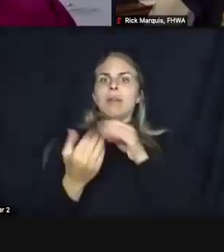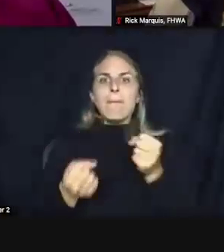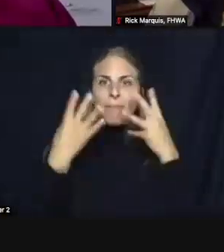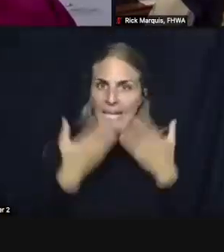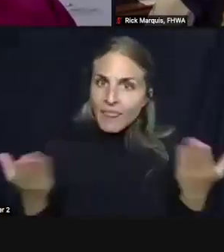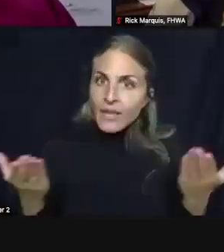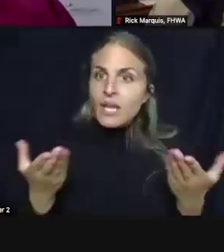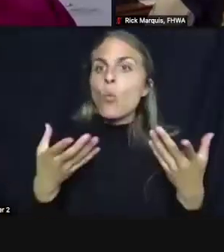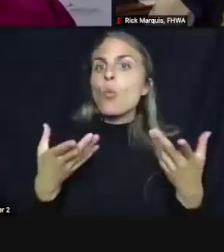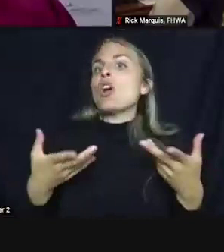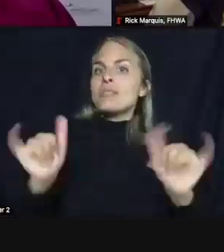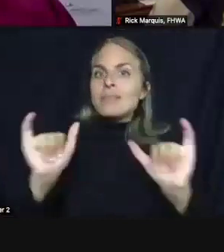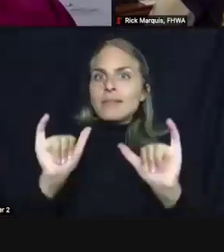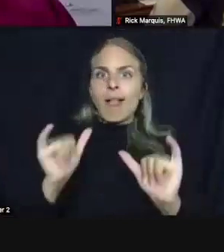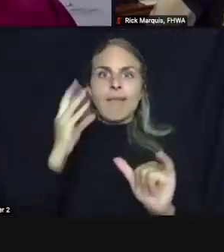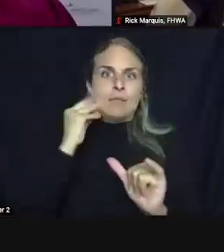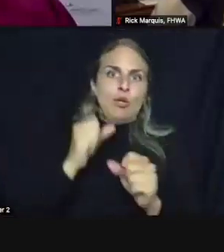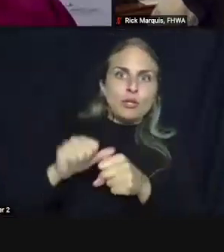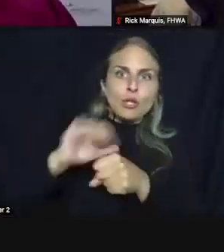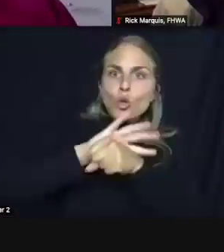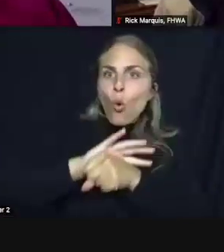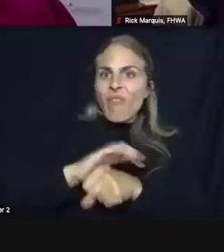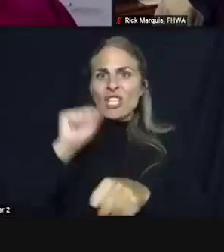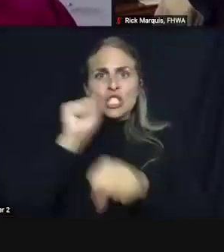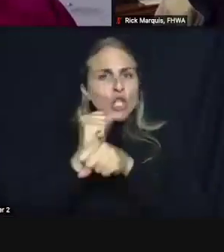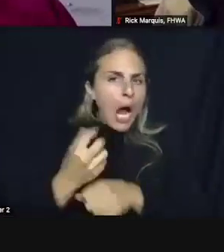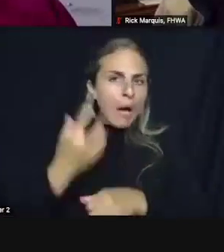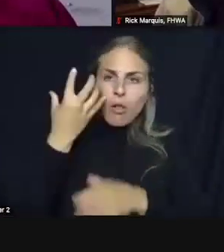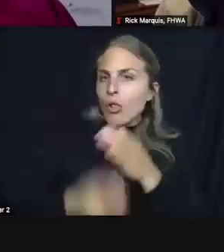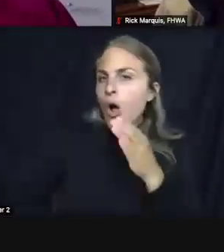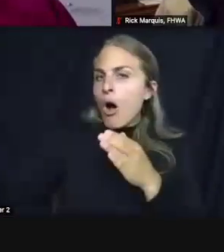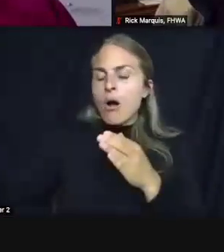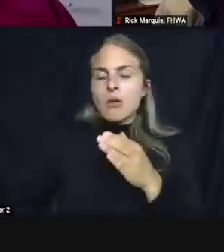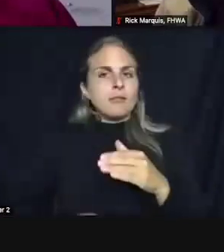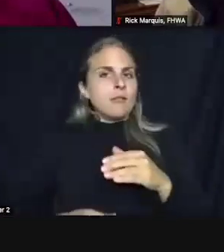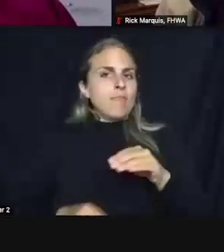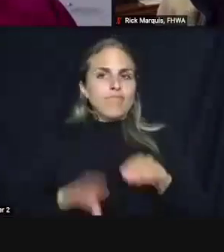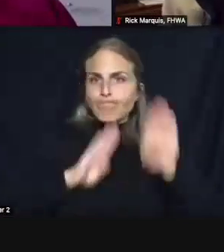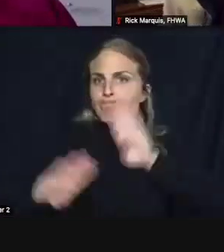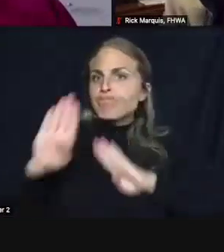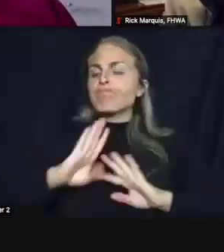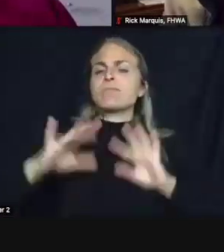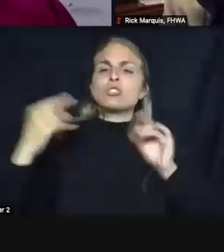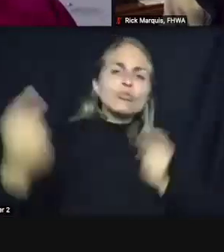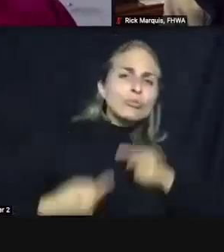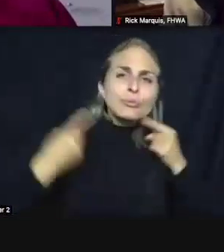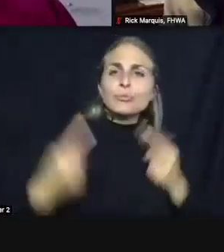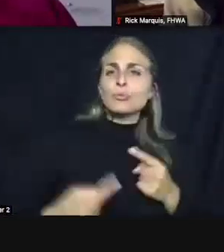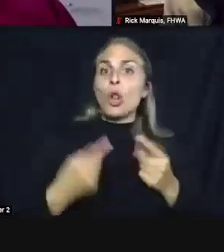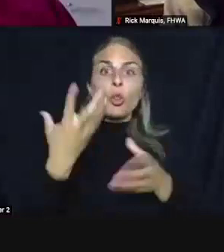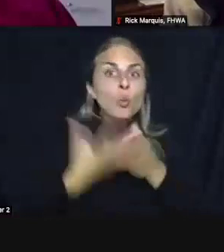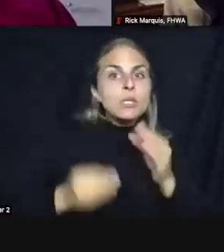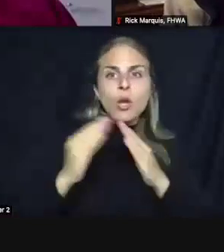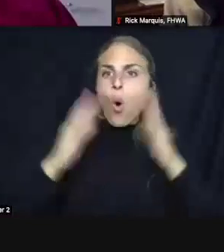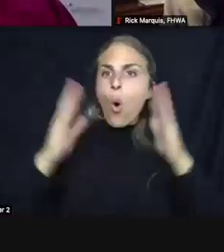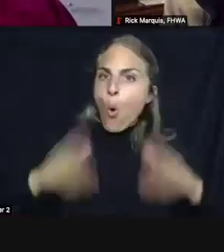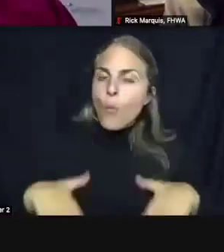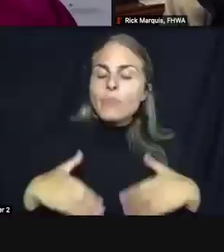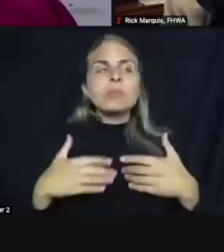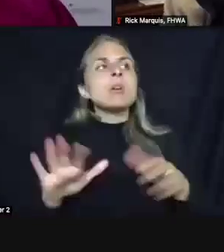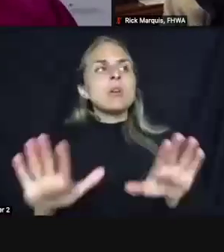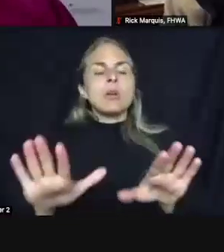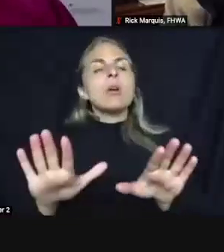hemos pasado por muchas cosas, el COVID, pérdidas de